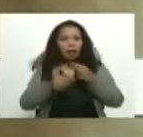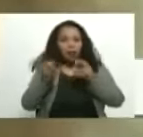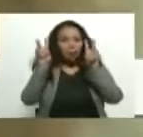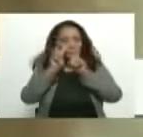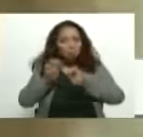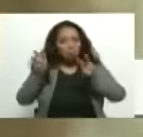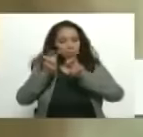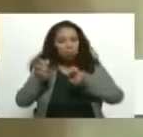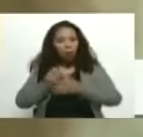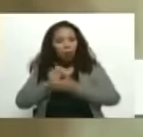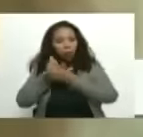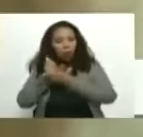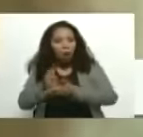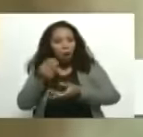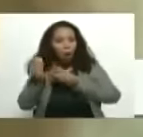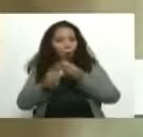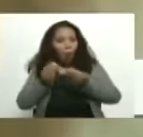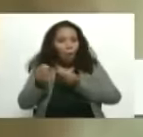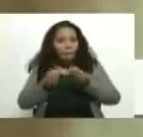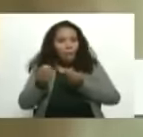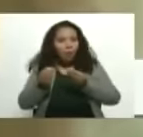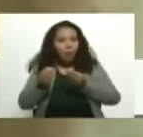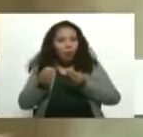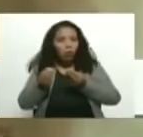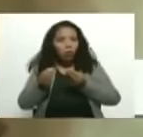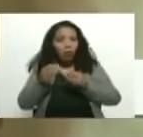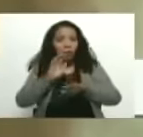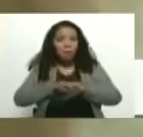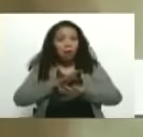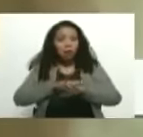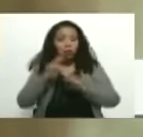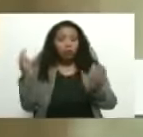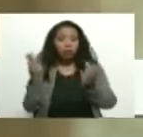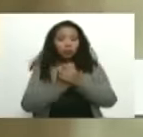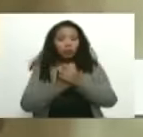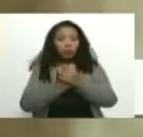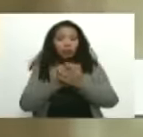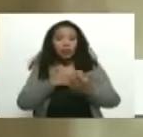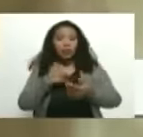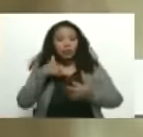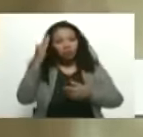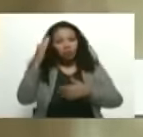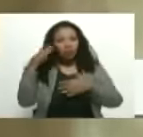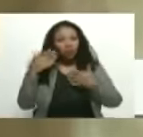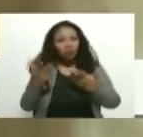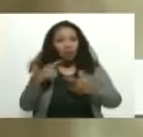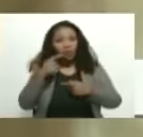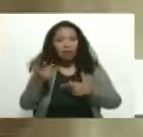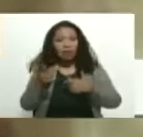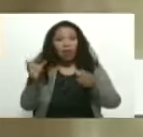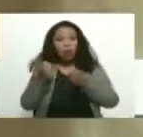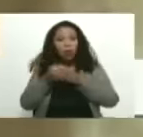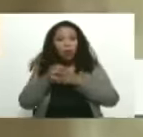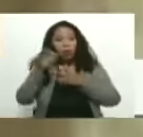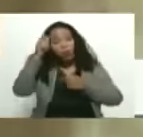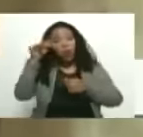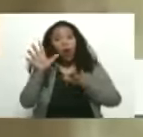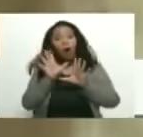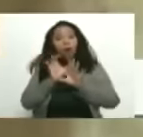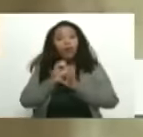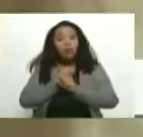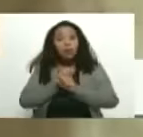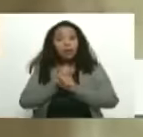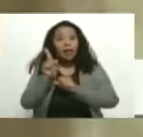investigación en torno al fraude electoral registrado en las primarias? Y además, quisiera saber qué le dice a ese sector de la población que, confiando en los